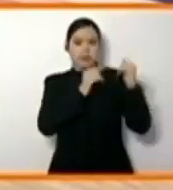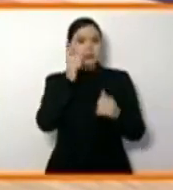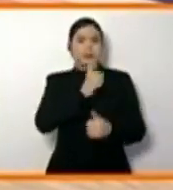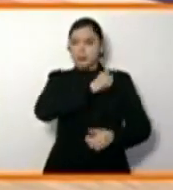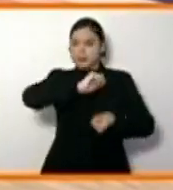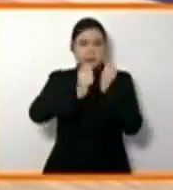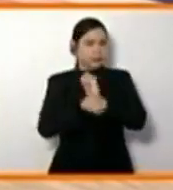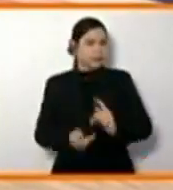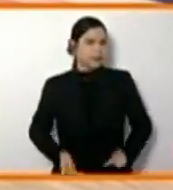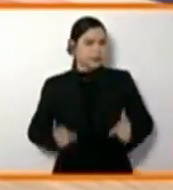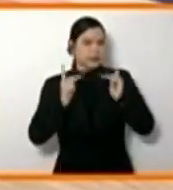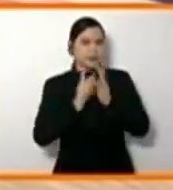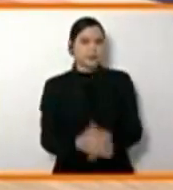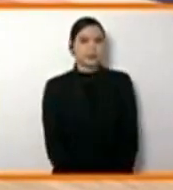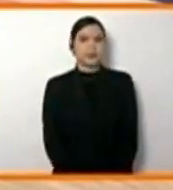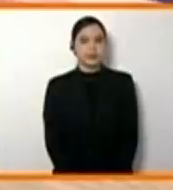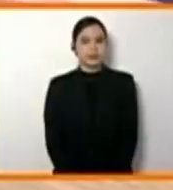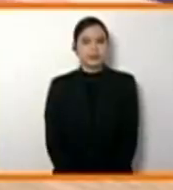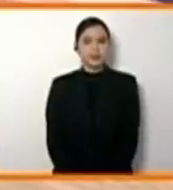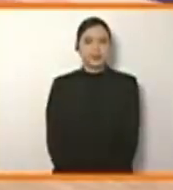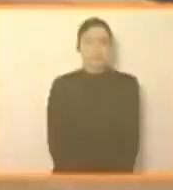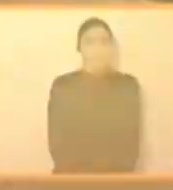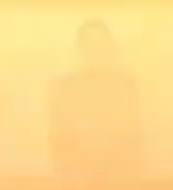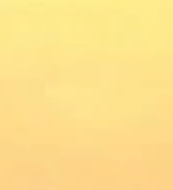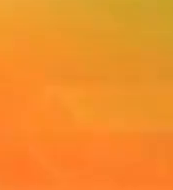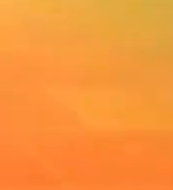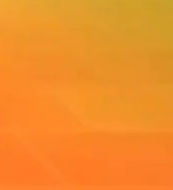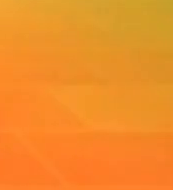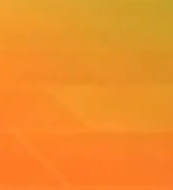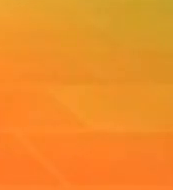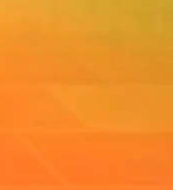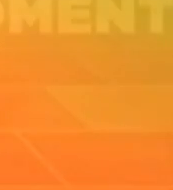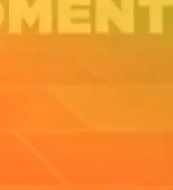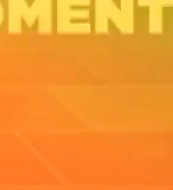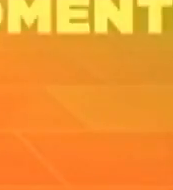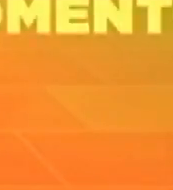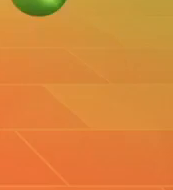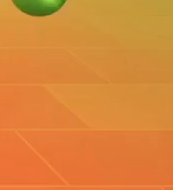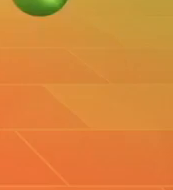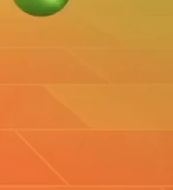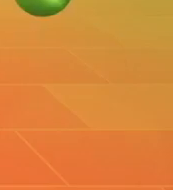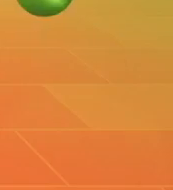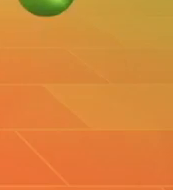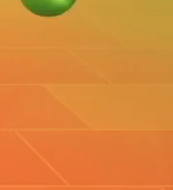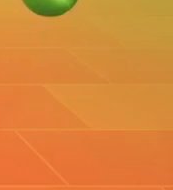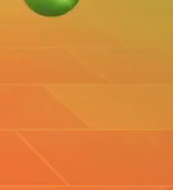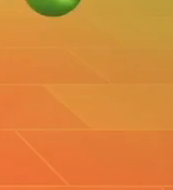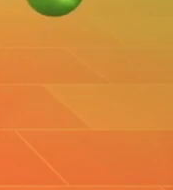¡te cambia la vida! Compartilo, compartilo